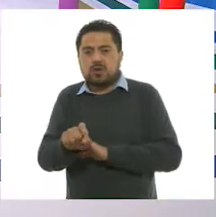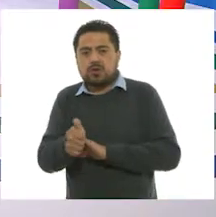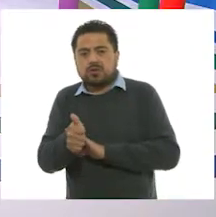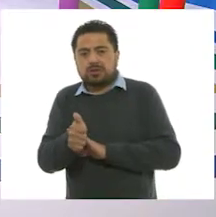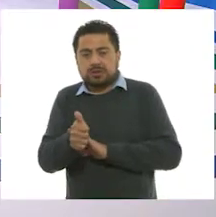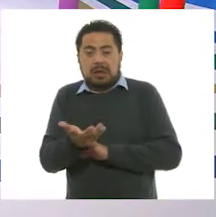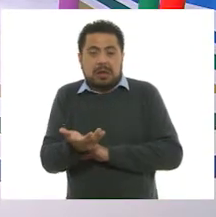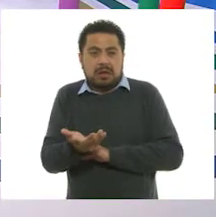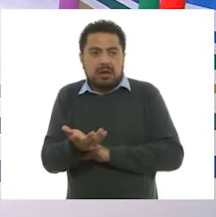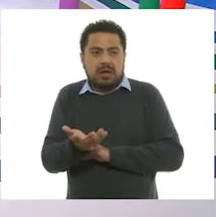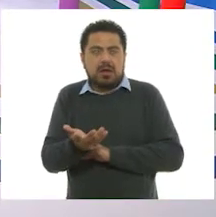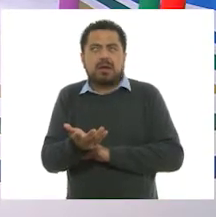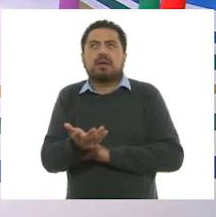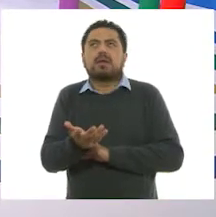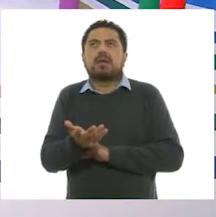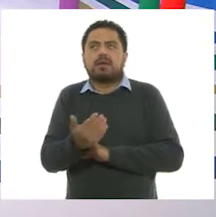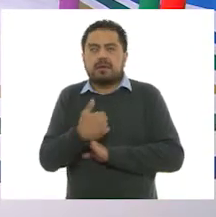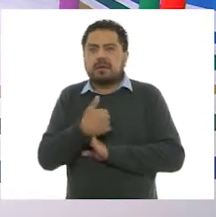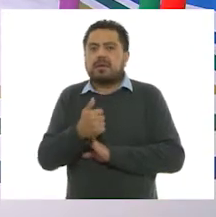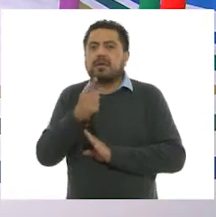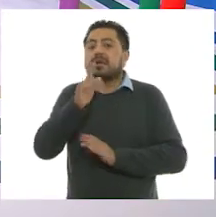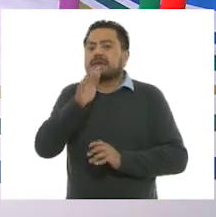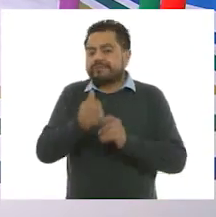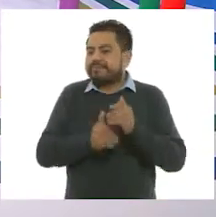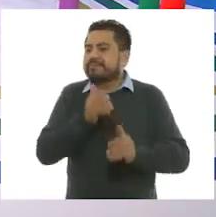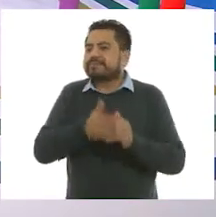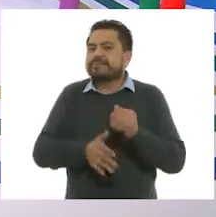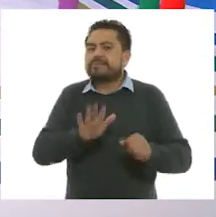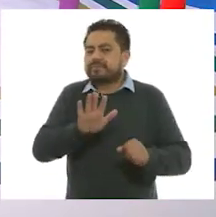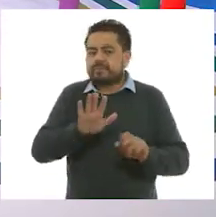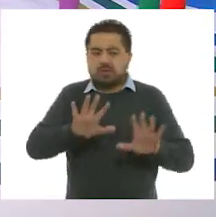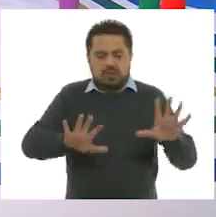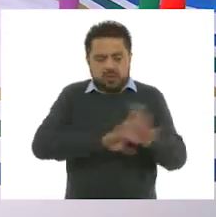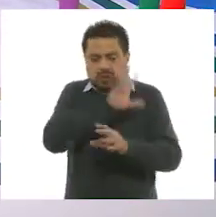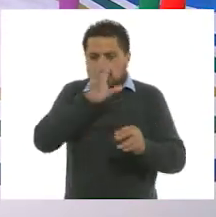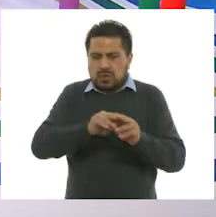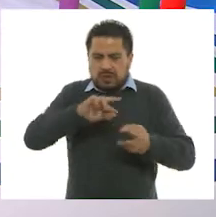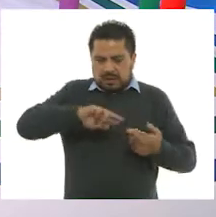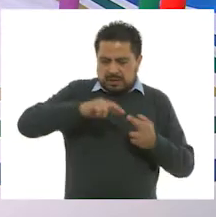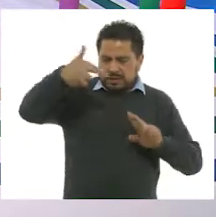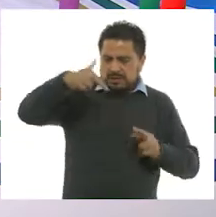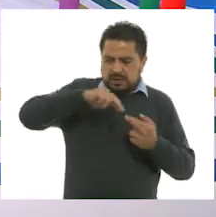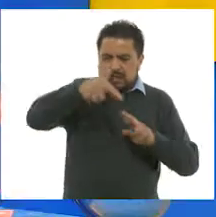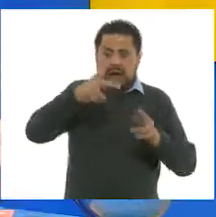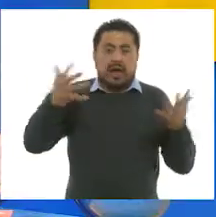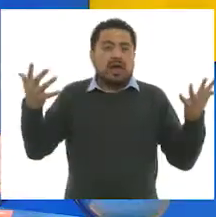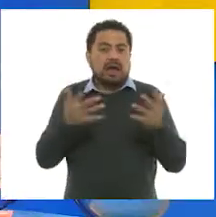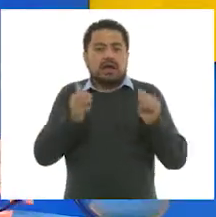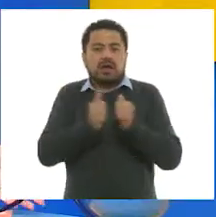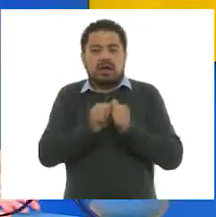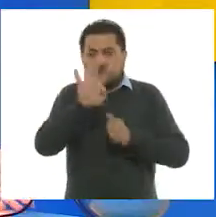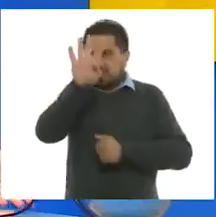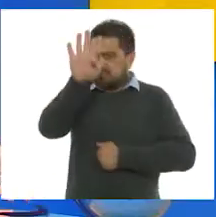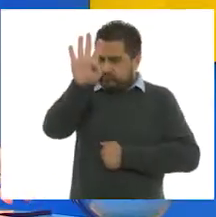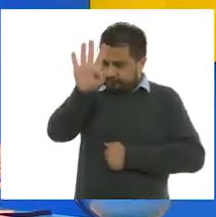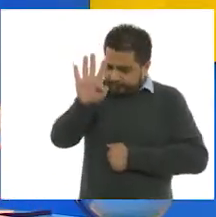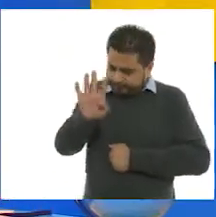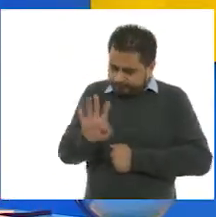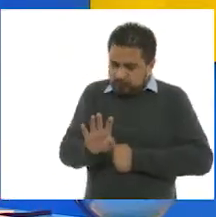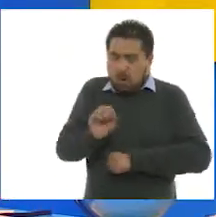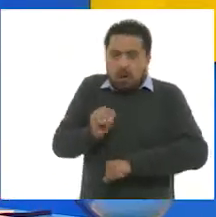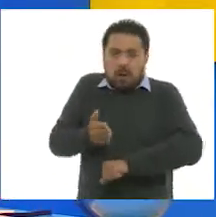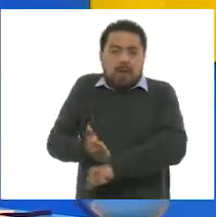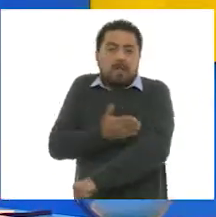1111. Para finalizar, cuelguen todas las agujetas que realizamos en una rama o un palito de